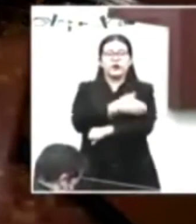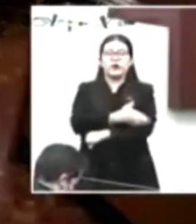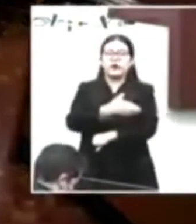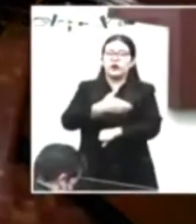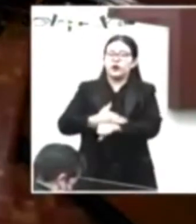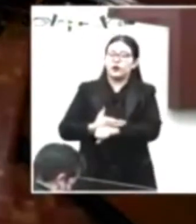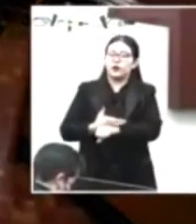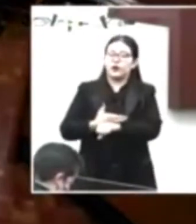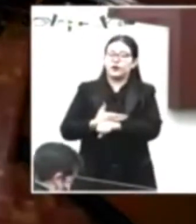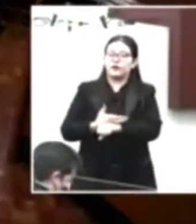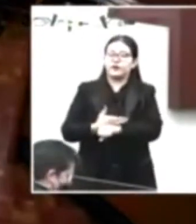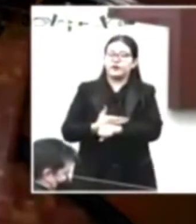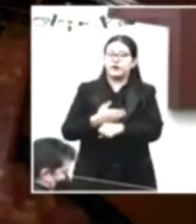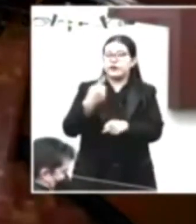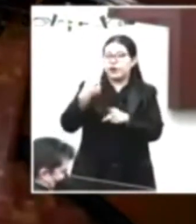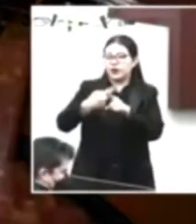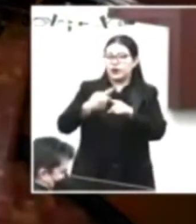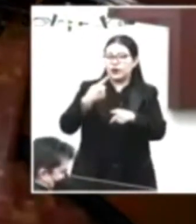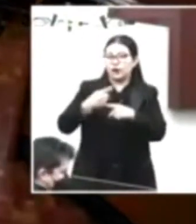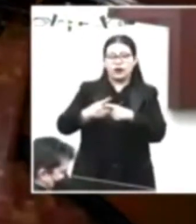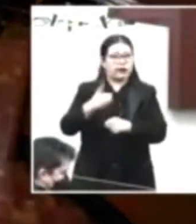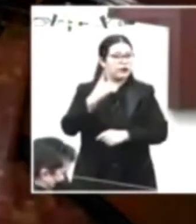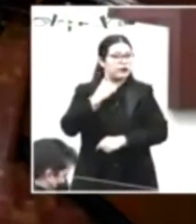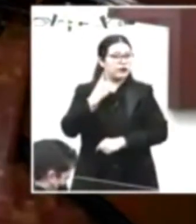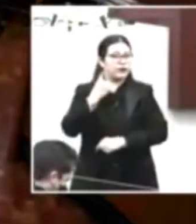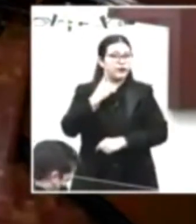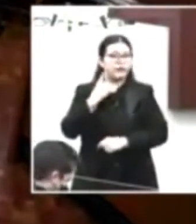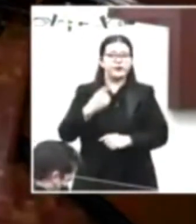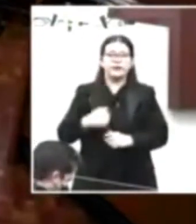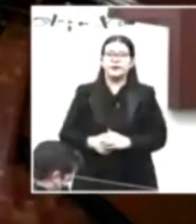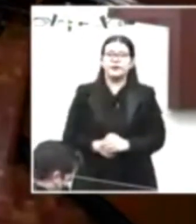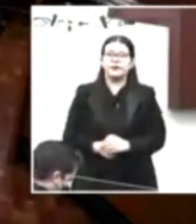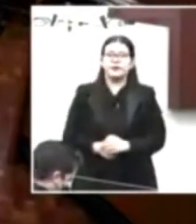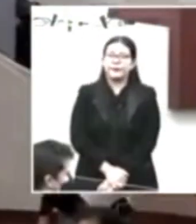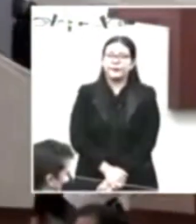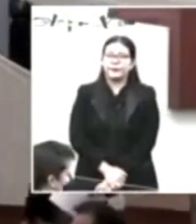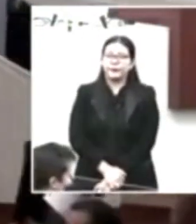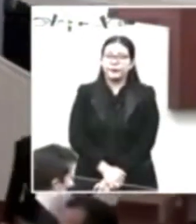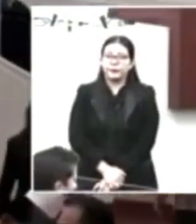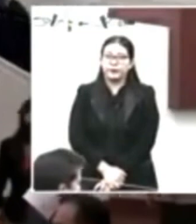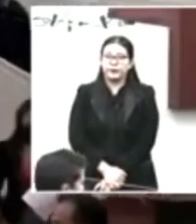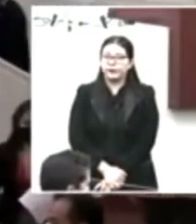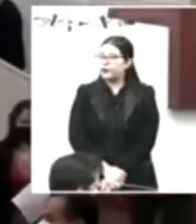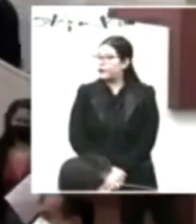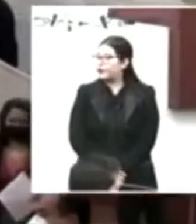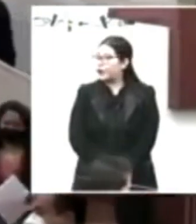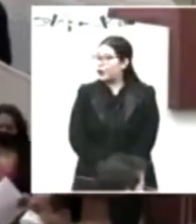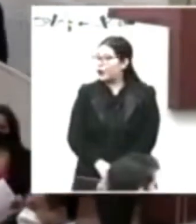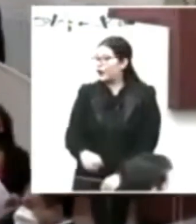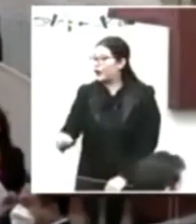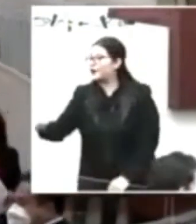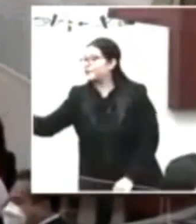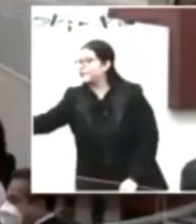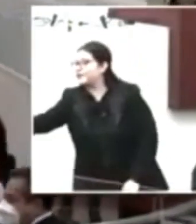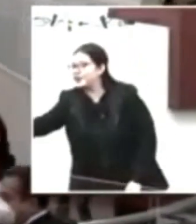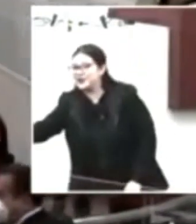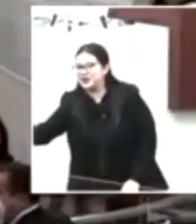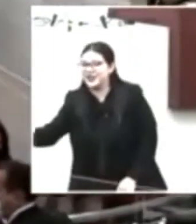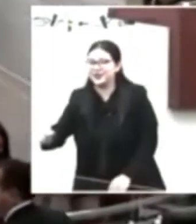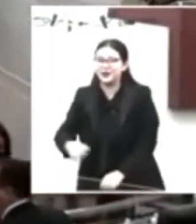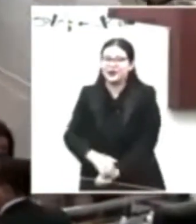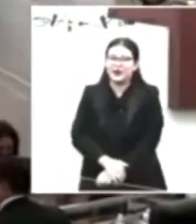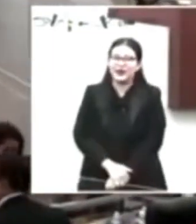pues va a estar ahí insistiendo en este tema, ¿no? Claro, nosotros ahorita ya, o sea, seguimos trabajando en el mismo y apoyados por